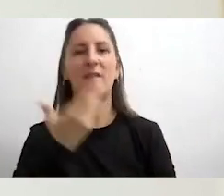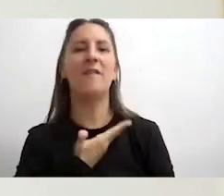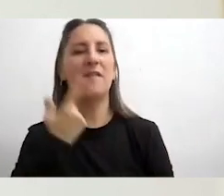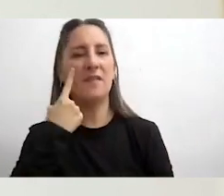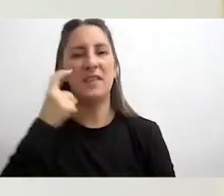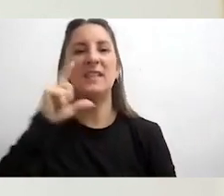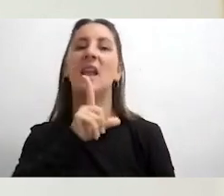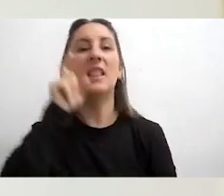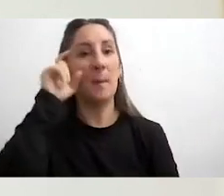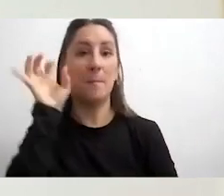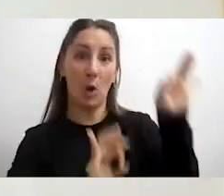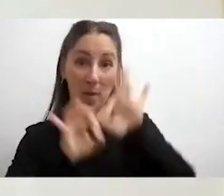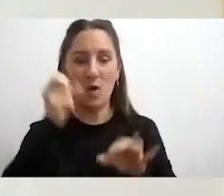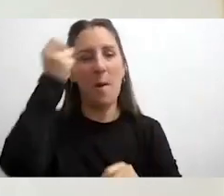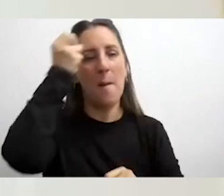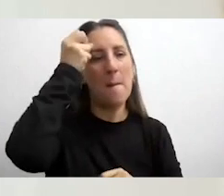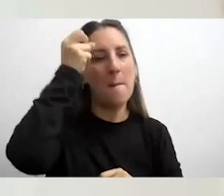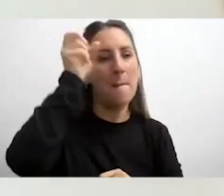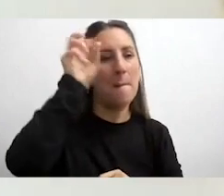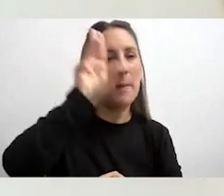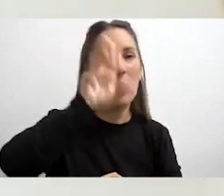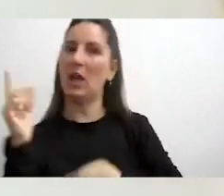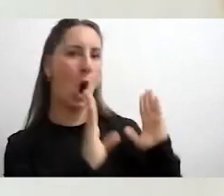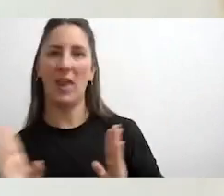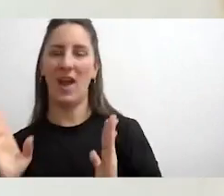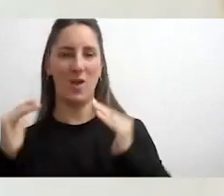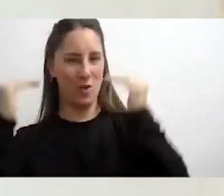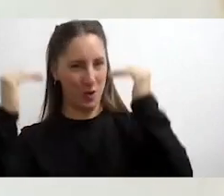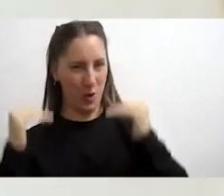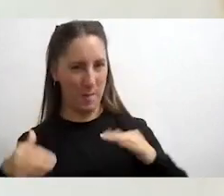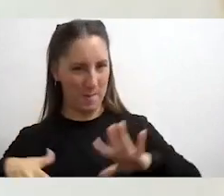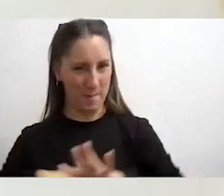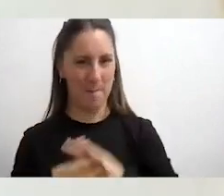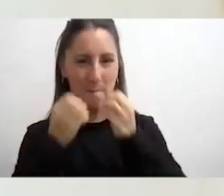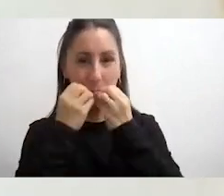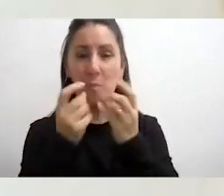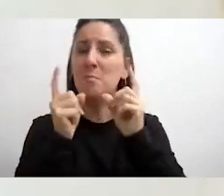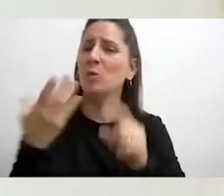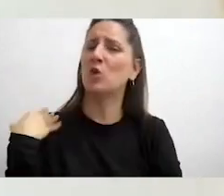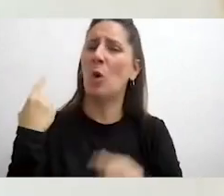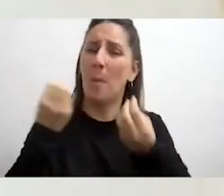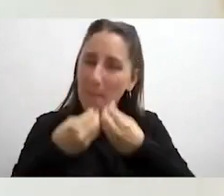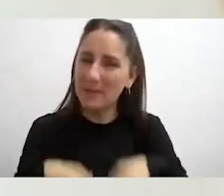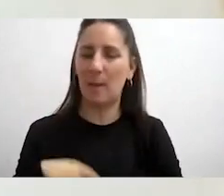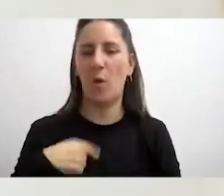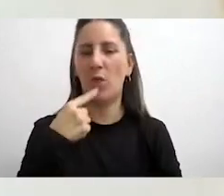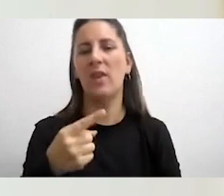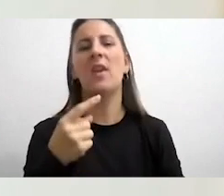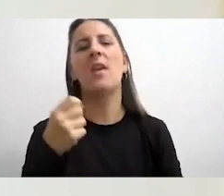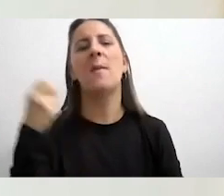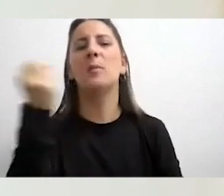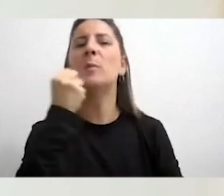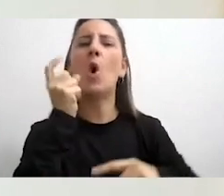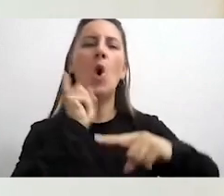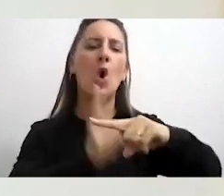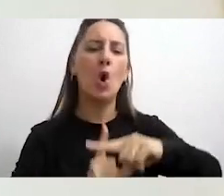muchísimo peor que tener todo ordenado y organizado. Y volvemos a lo que les decía al principio, la importancia es que lleven una